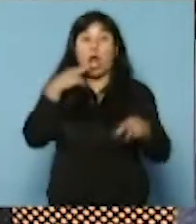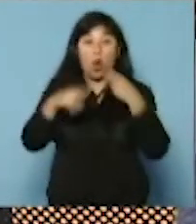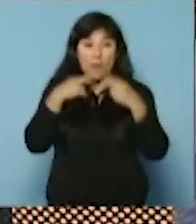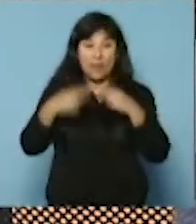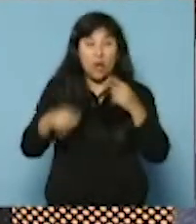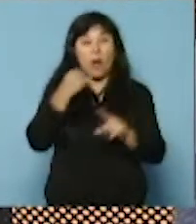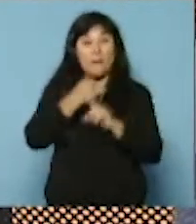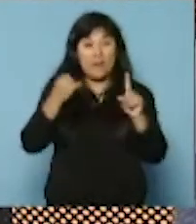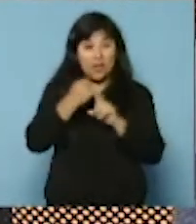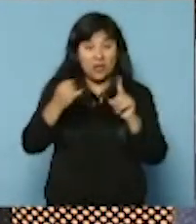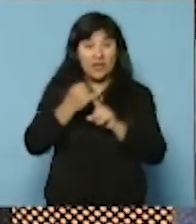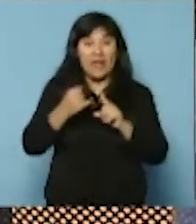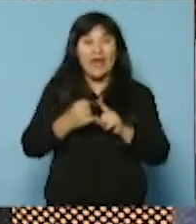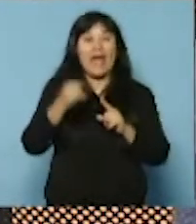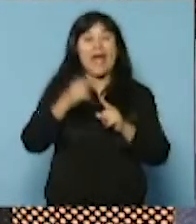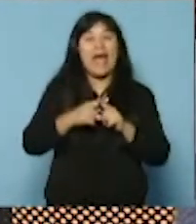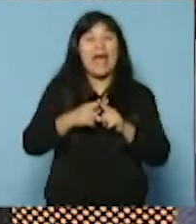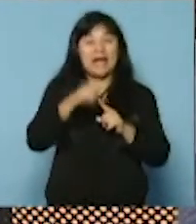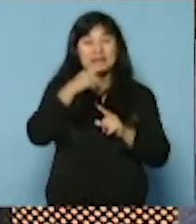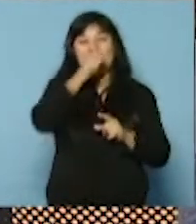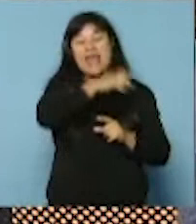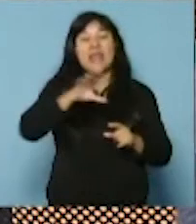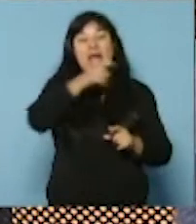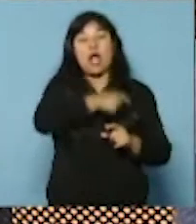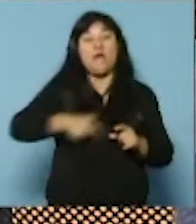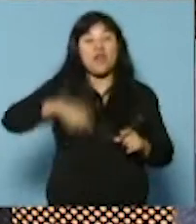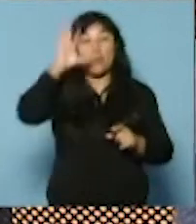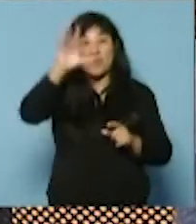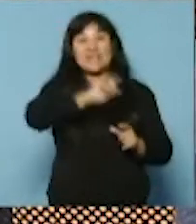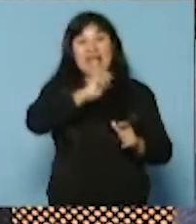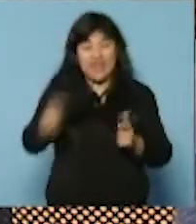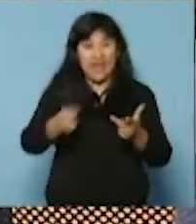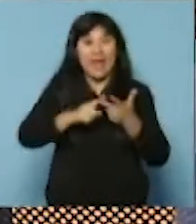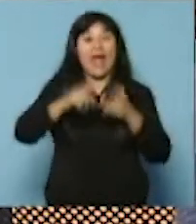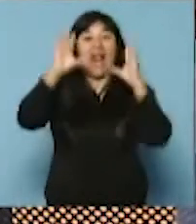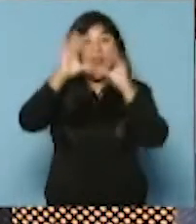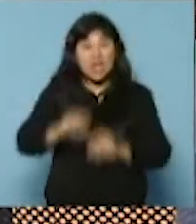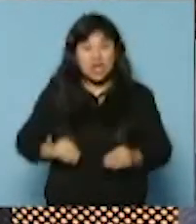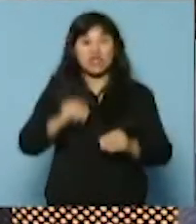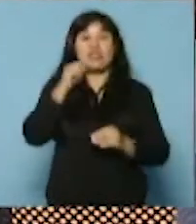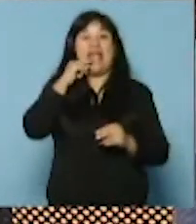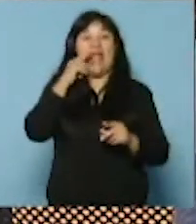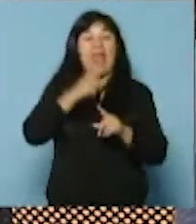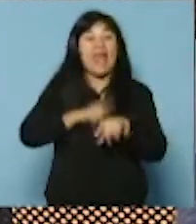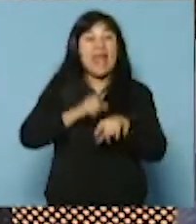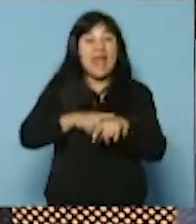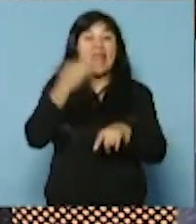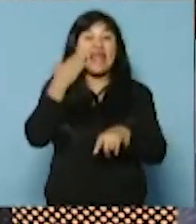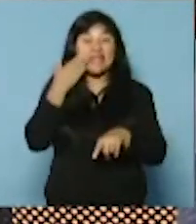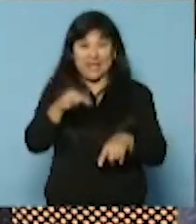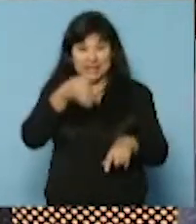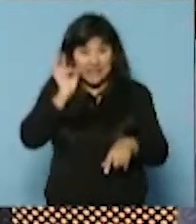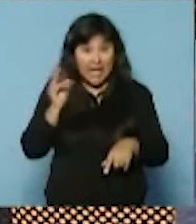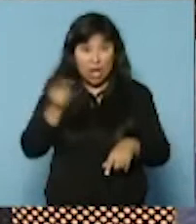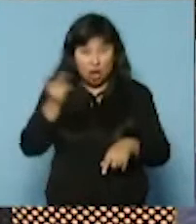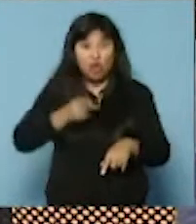acción ando todo bien nosotros tenemos un aporte de 15 14 ó 15 pesos más o menos por cada